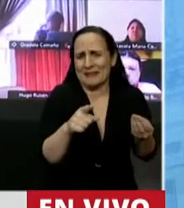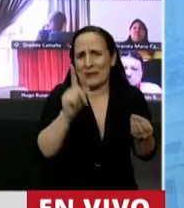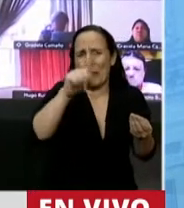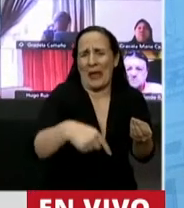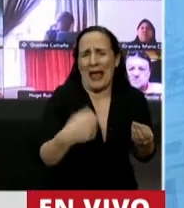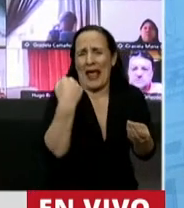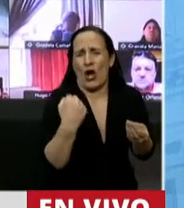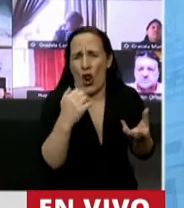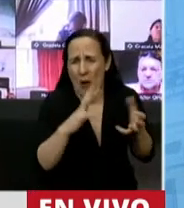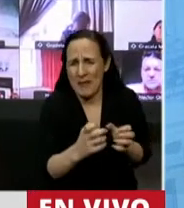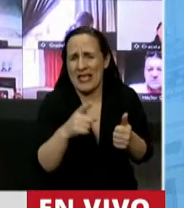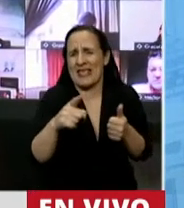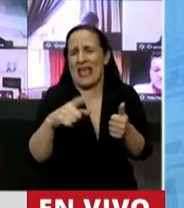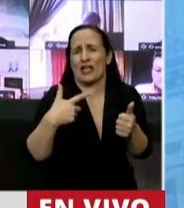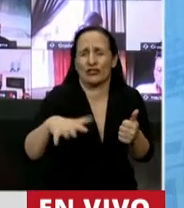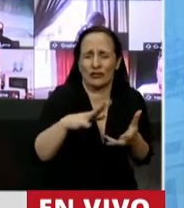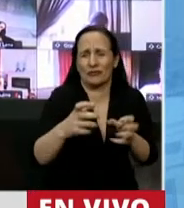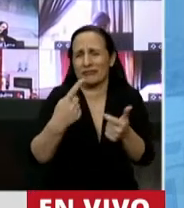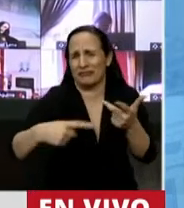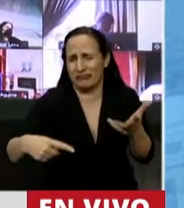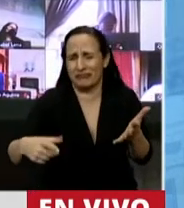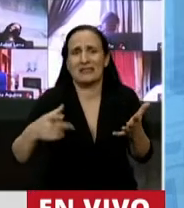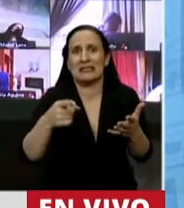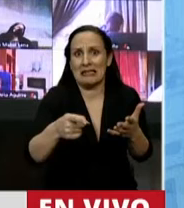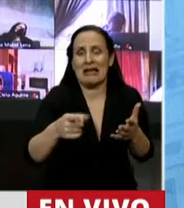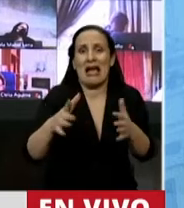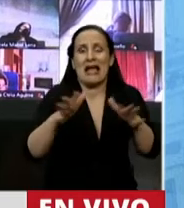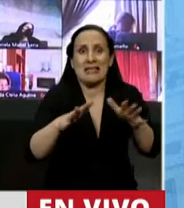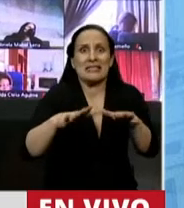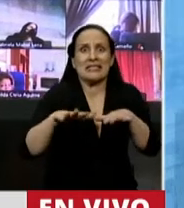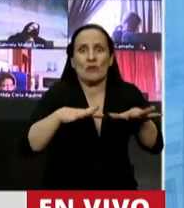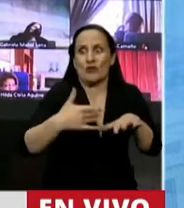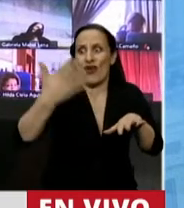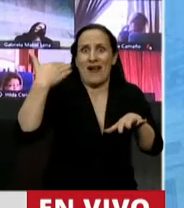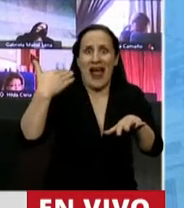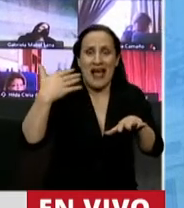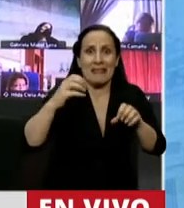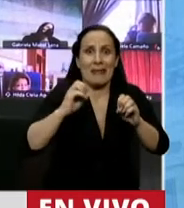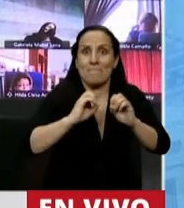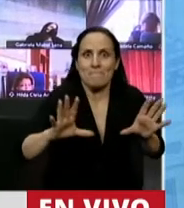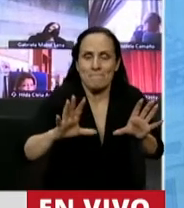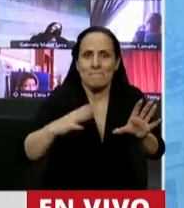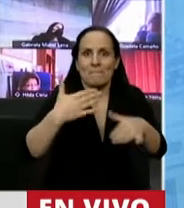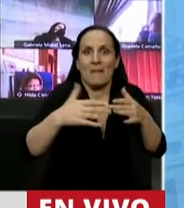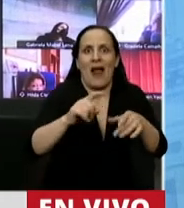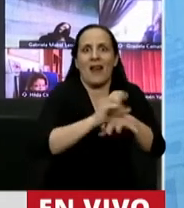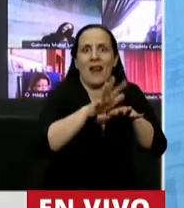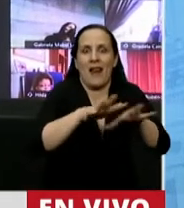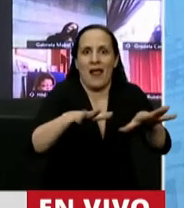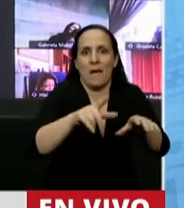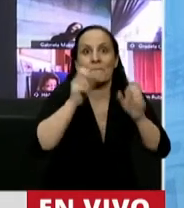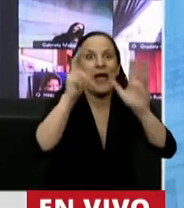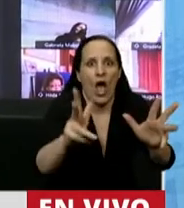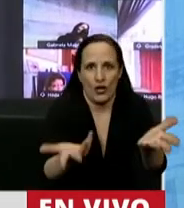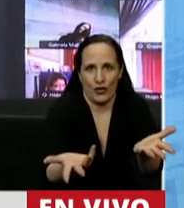y sociales y lamentablemente ha profundizado aquellos dolorosos resultados que nuestro país ya cargaba como un lastre.